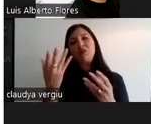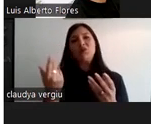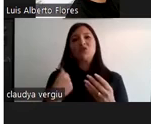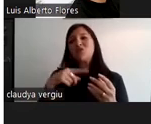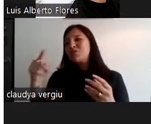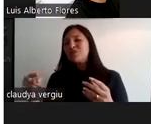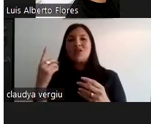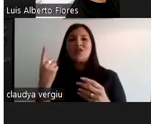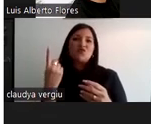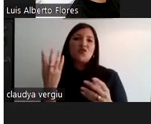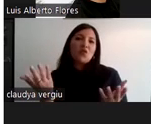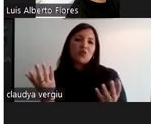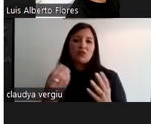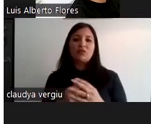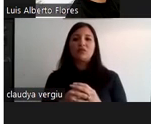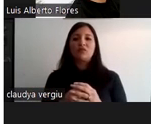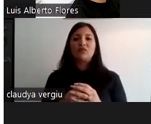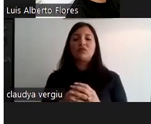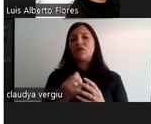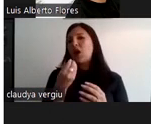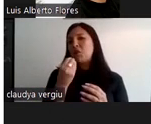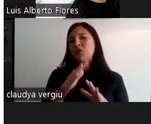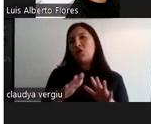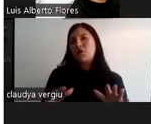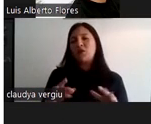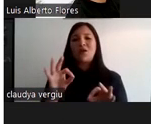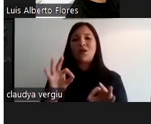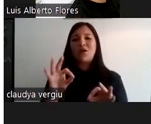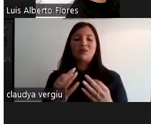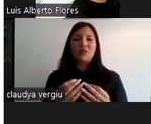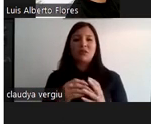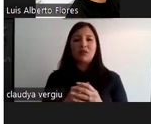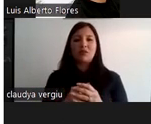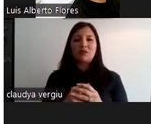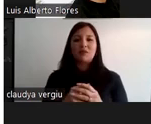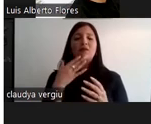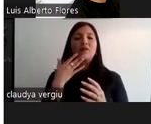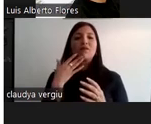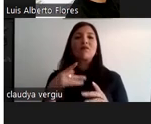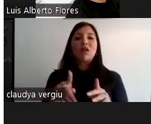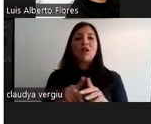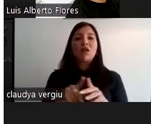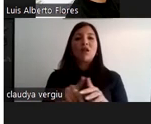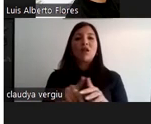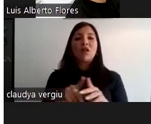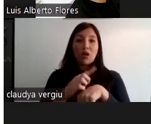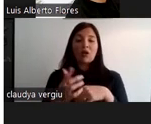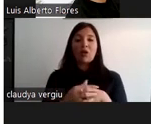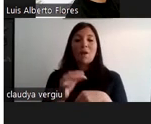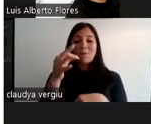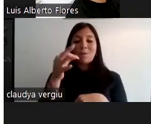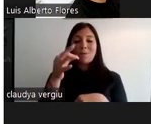con la pareja y tener unas romántica un momento especial entonces las temáticas y los horarios pueden darse en un mismo punto